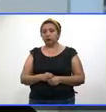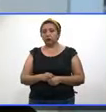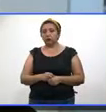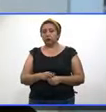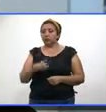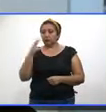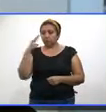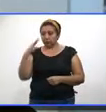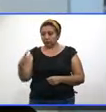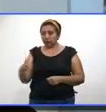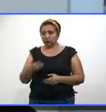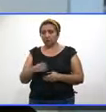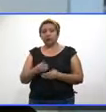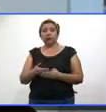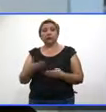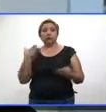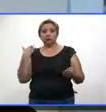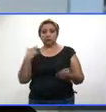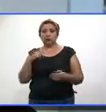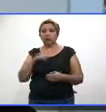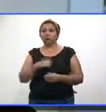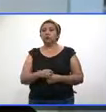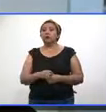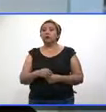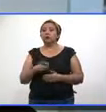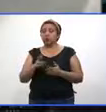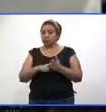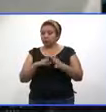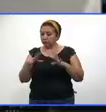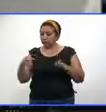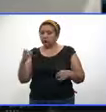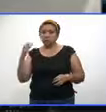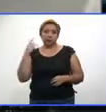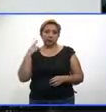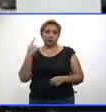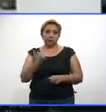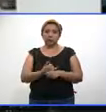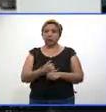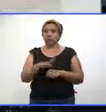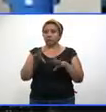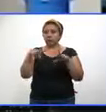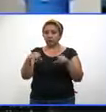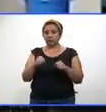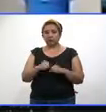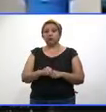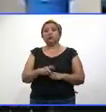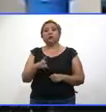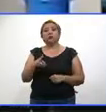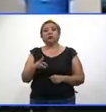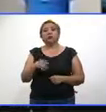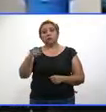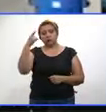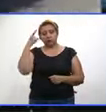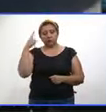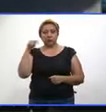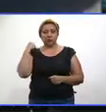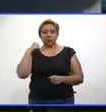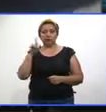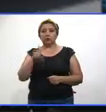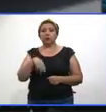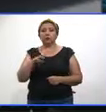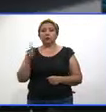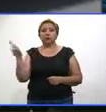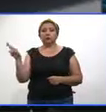vehículo y previa orden de cateo. La Fiscalía General del Estado giró órdenes de aprehensión con sus homólogos de Campeche, Tabasco, Quintana